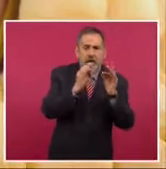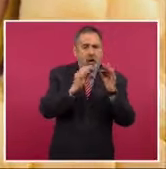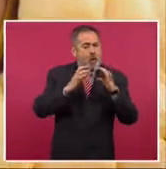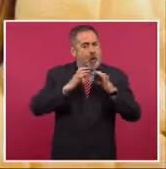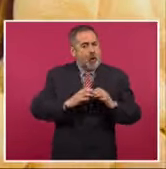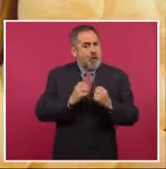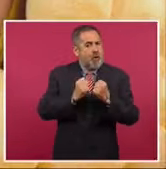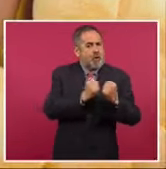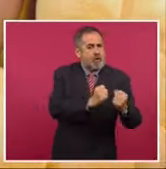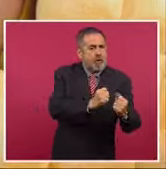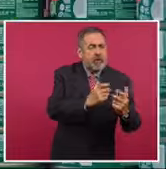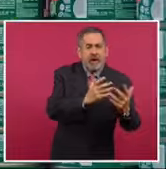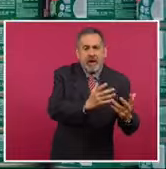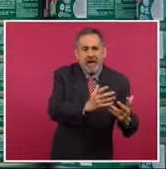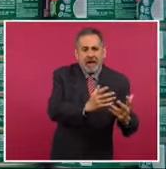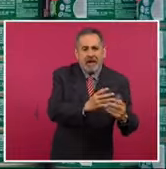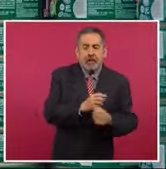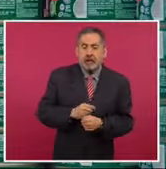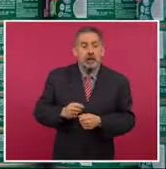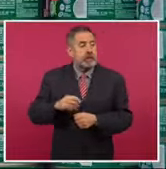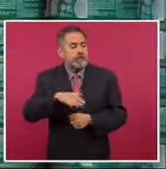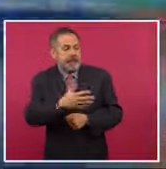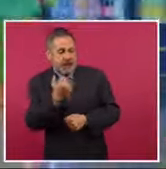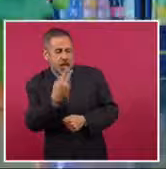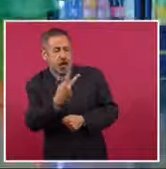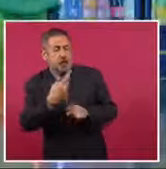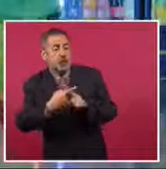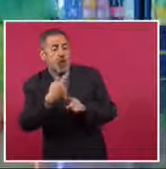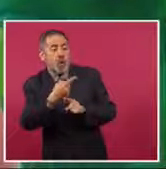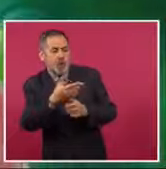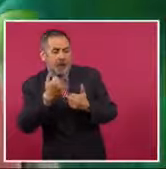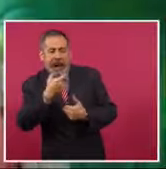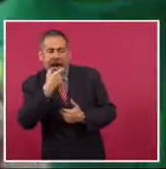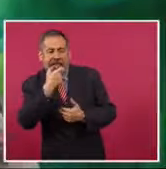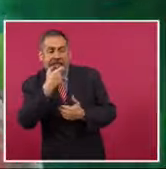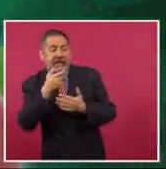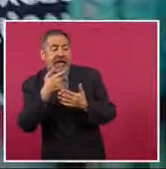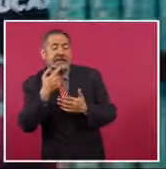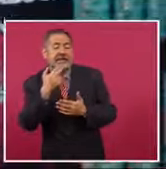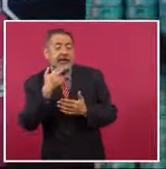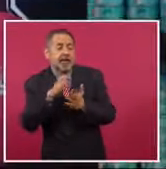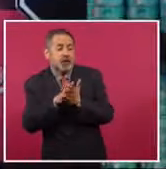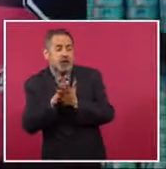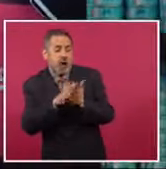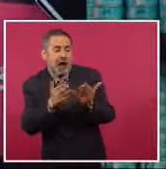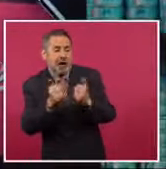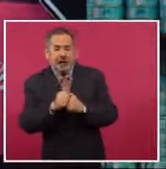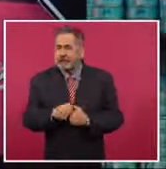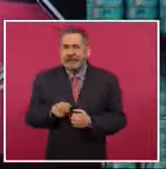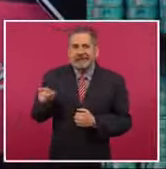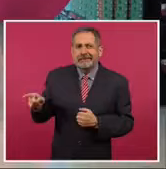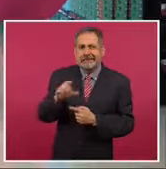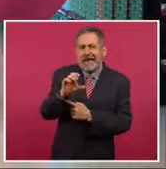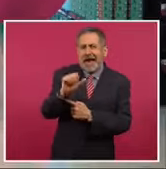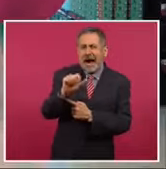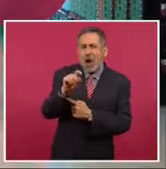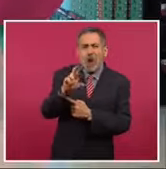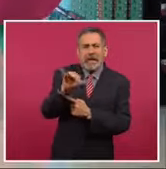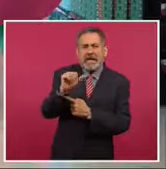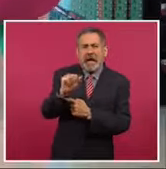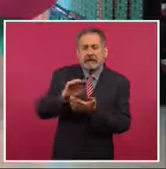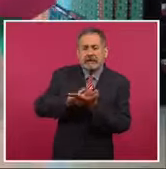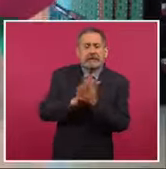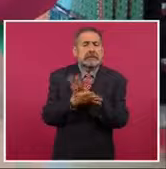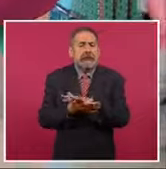vitaminas y minerales para fortalecer tu cuerpo. ¡Estamos al 2x1! Yo y galletas sabor chocolate. ¡Uy!